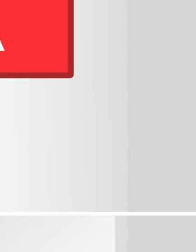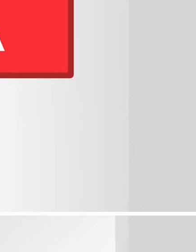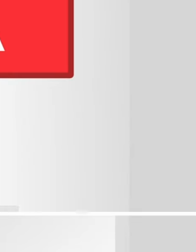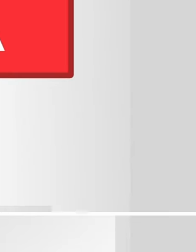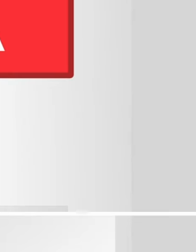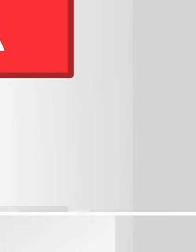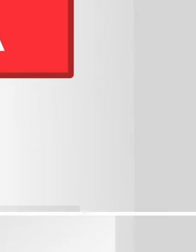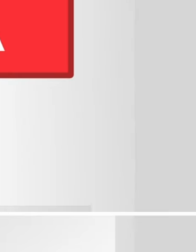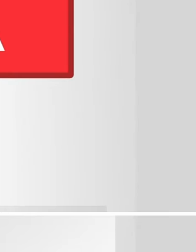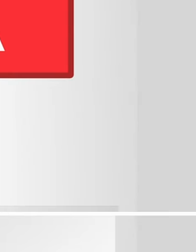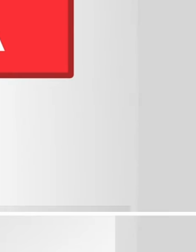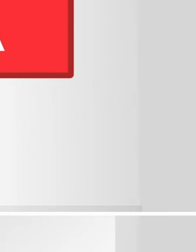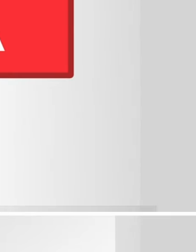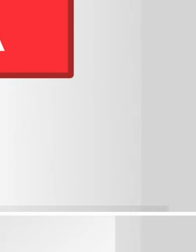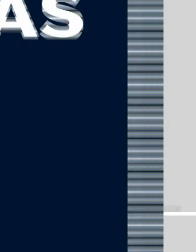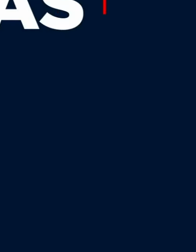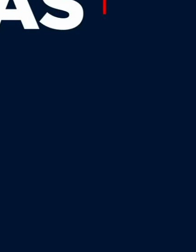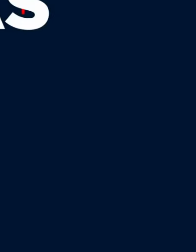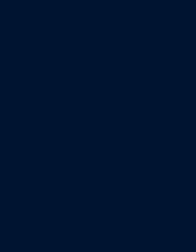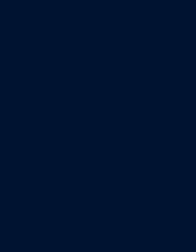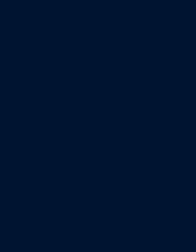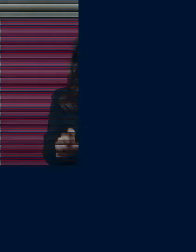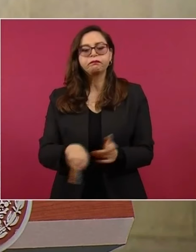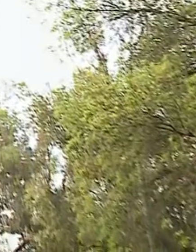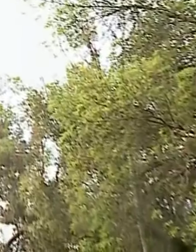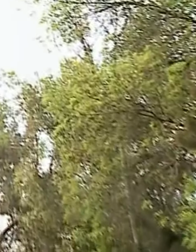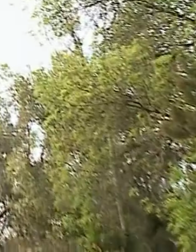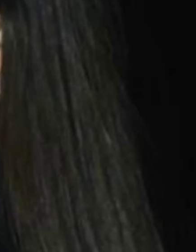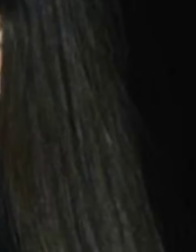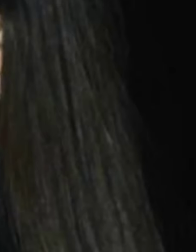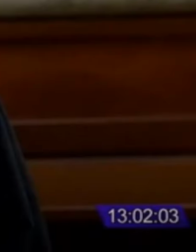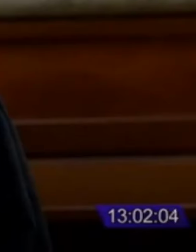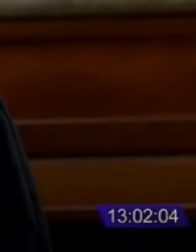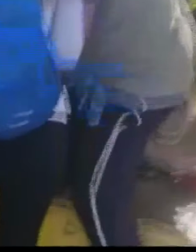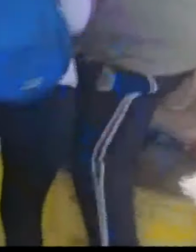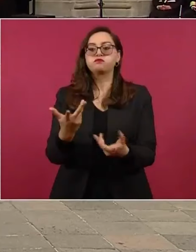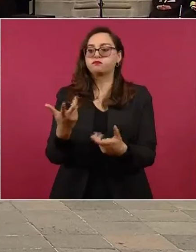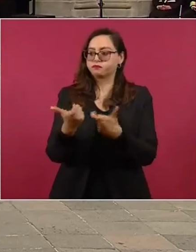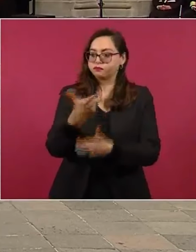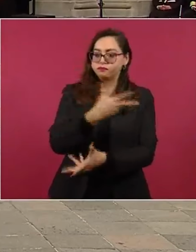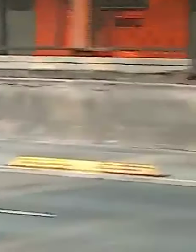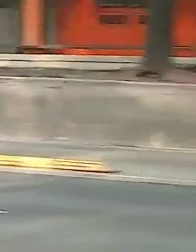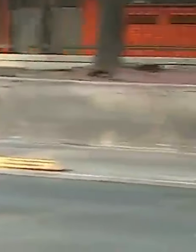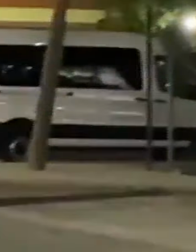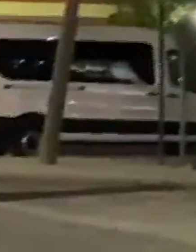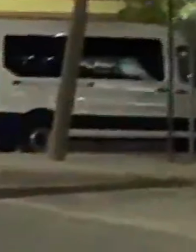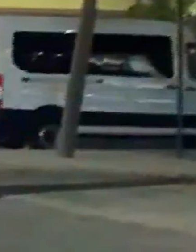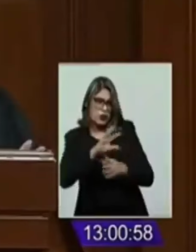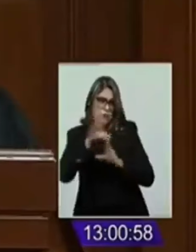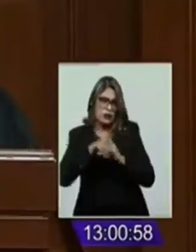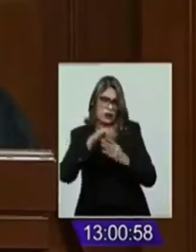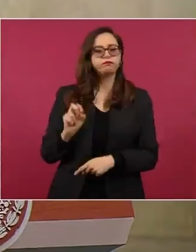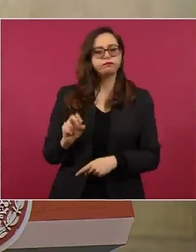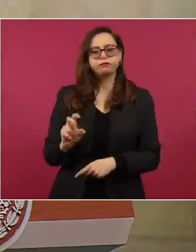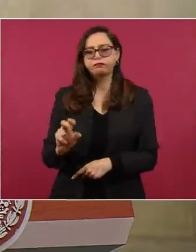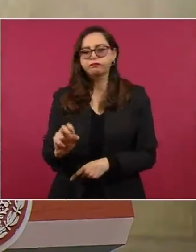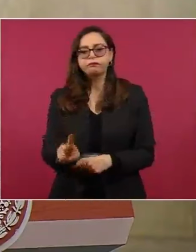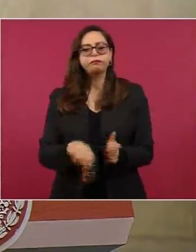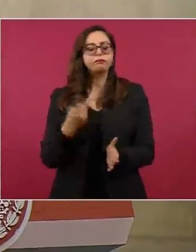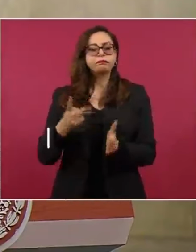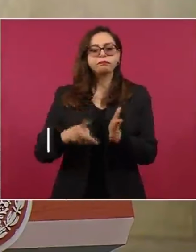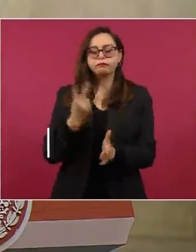para empezar el día. Miércoles 11 de enero, lo que usted debe saber para empezar el día con Mega Noticias. Al término de las reuniones